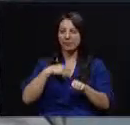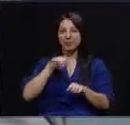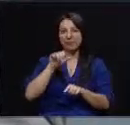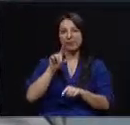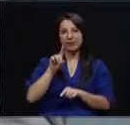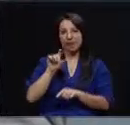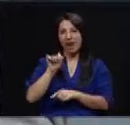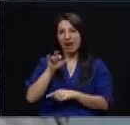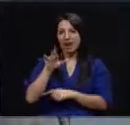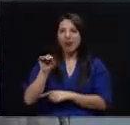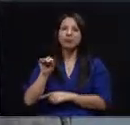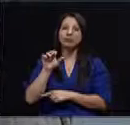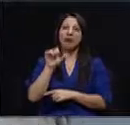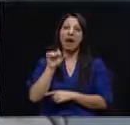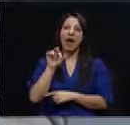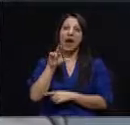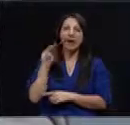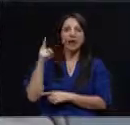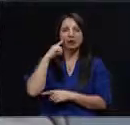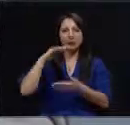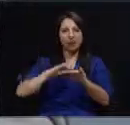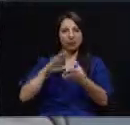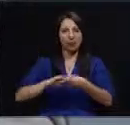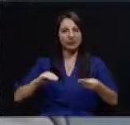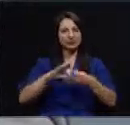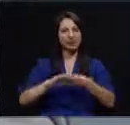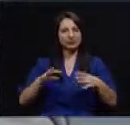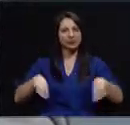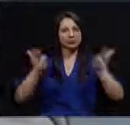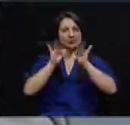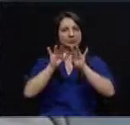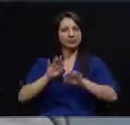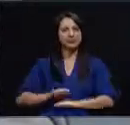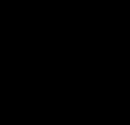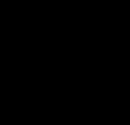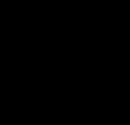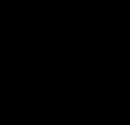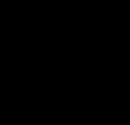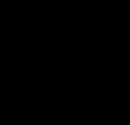sobre este documental tan revelador.